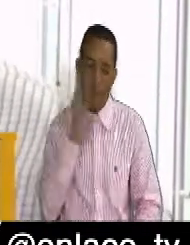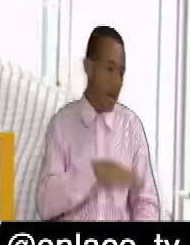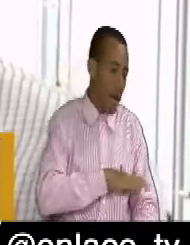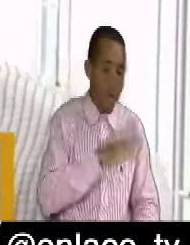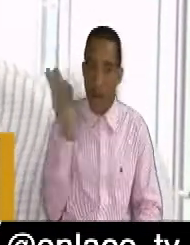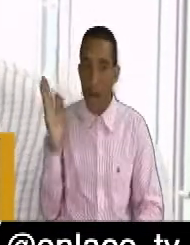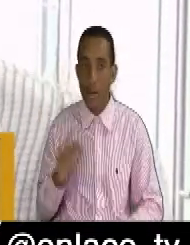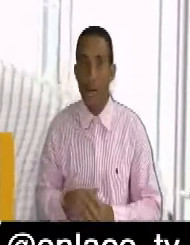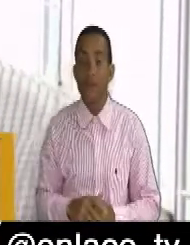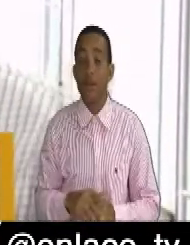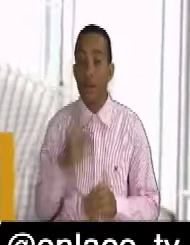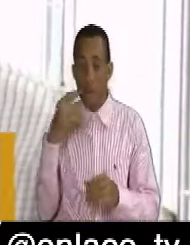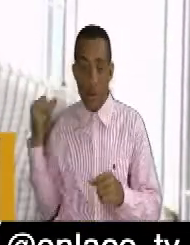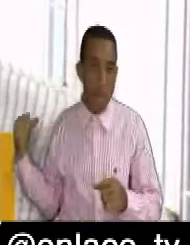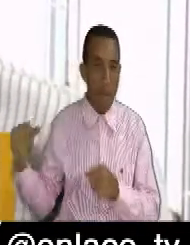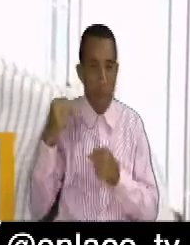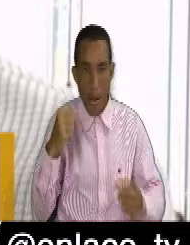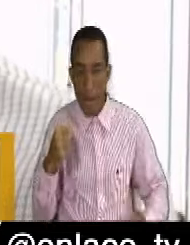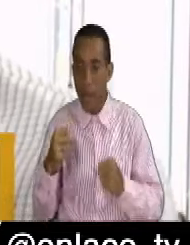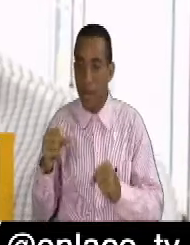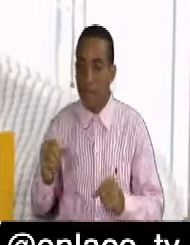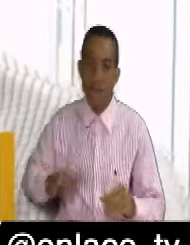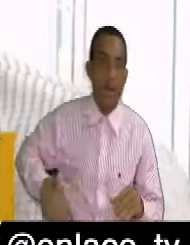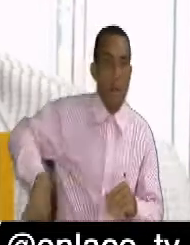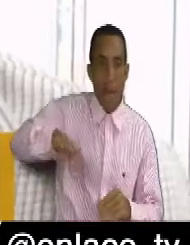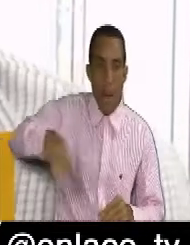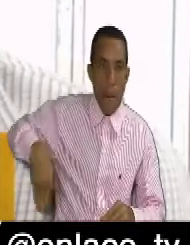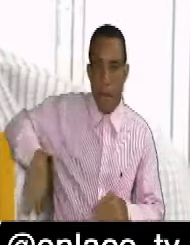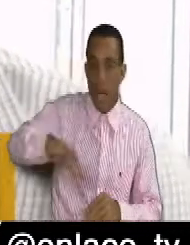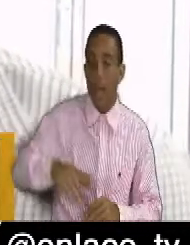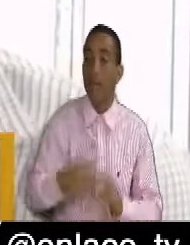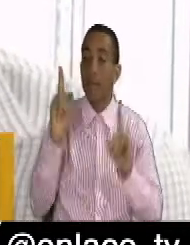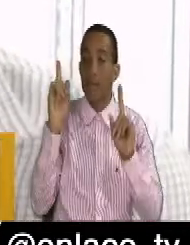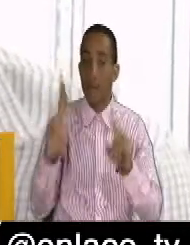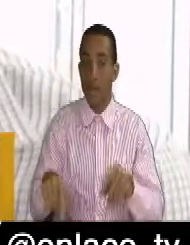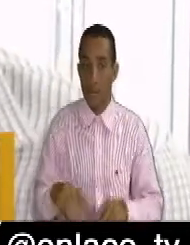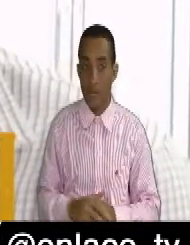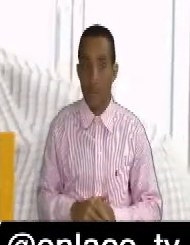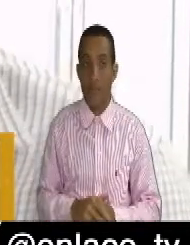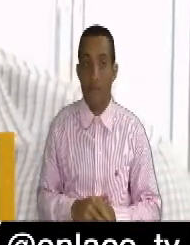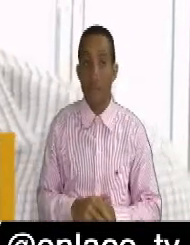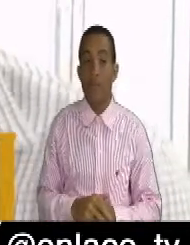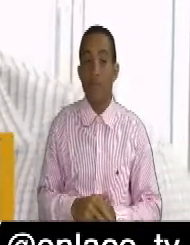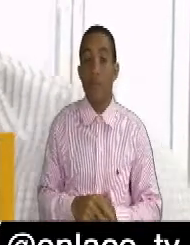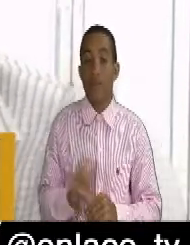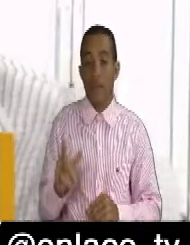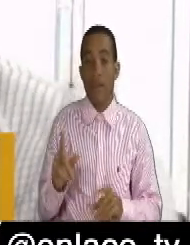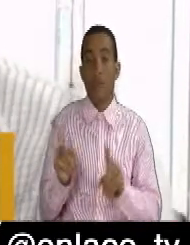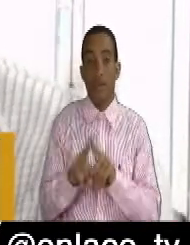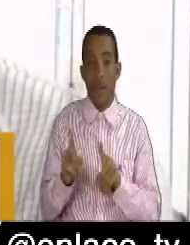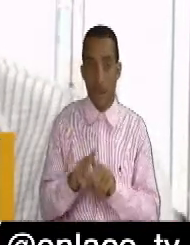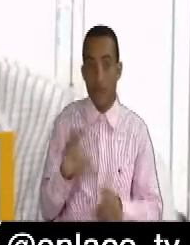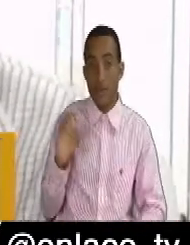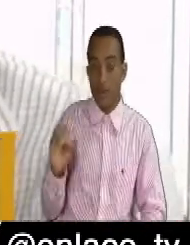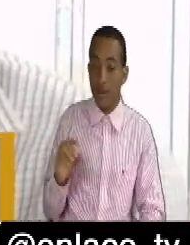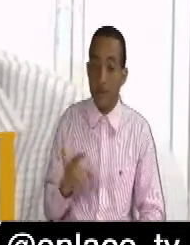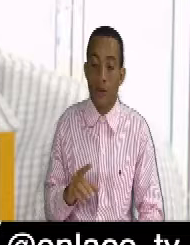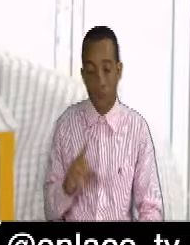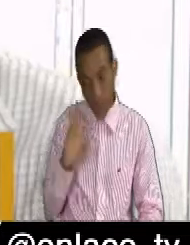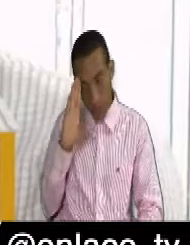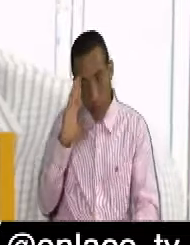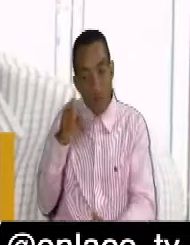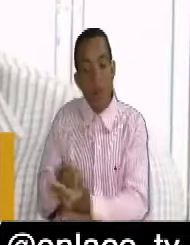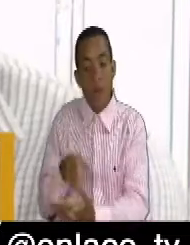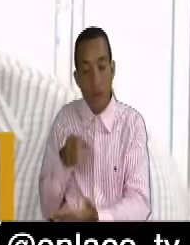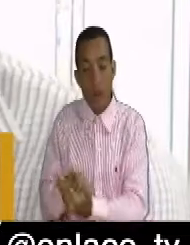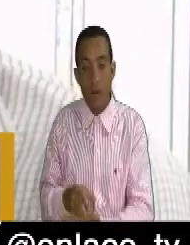puñetazos, nos dieron patadas, nos tiraron al piso, nos levantaron a pata. A mi hermano inclusive lo amenazaron diciéndole que si